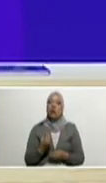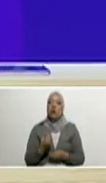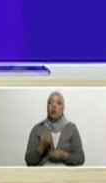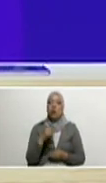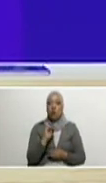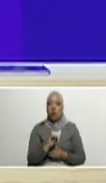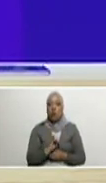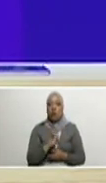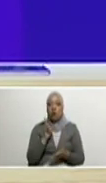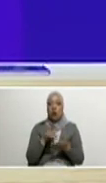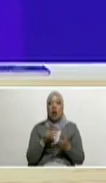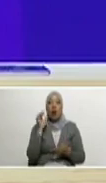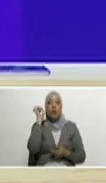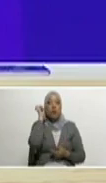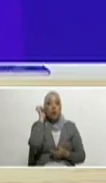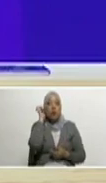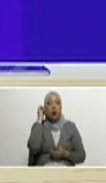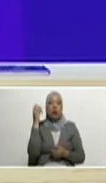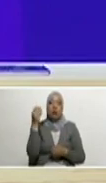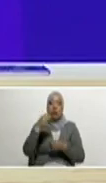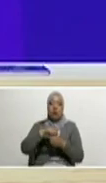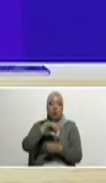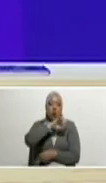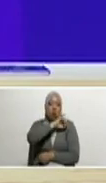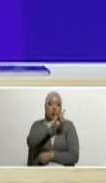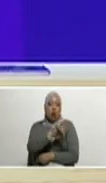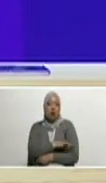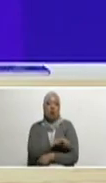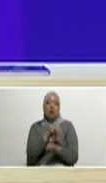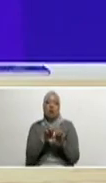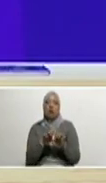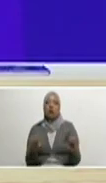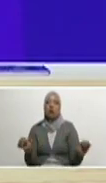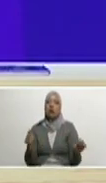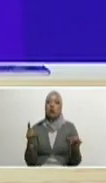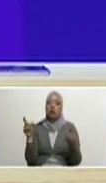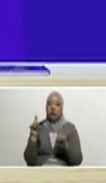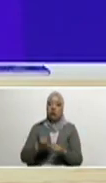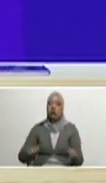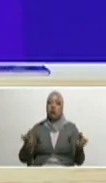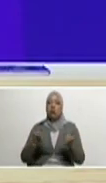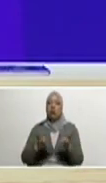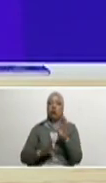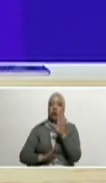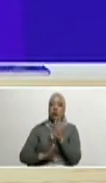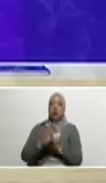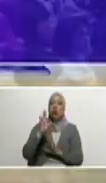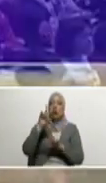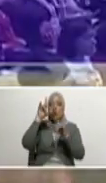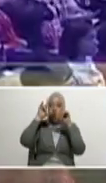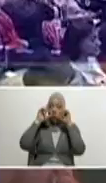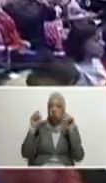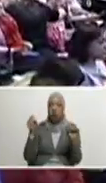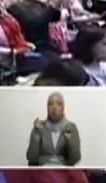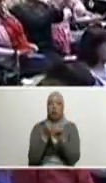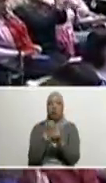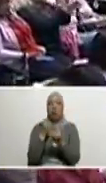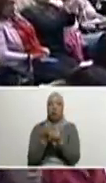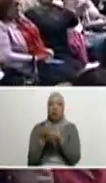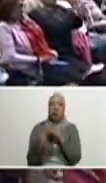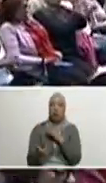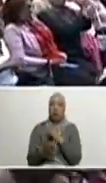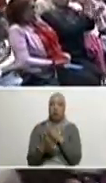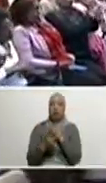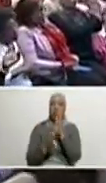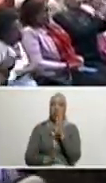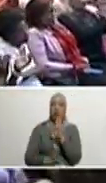opciones para que la mujer se empodere, se eduque, se forme y siga creciendo profesionalmente, técnicamente,